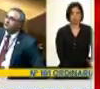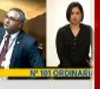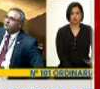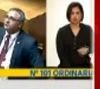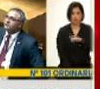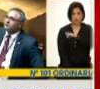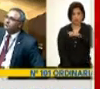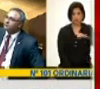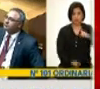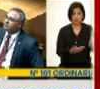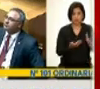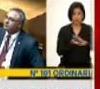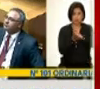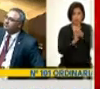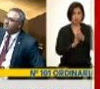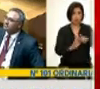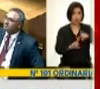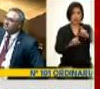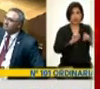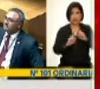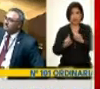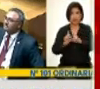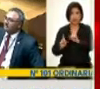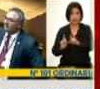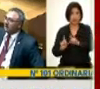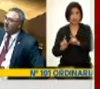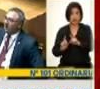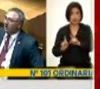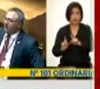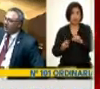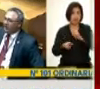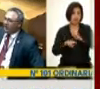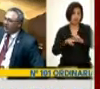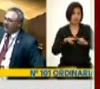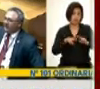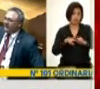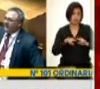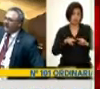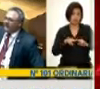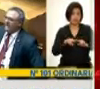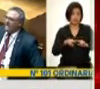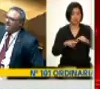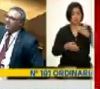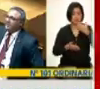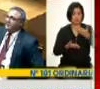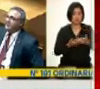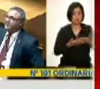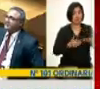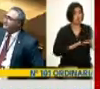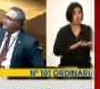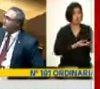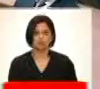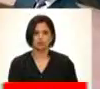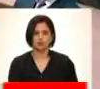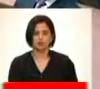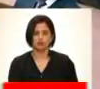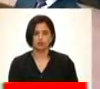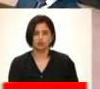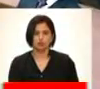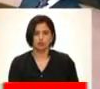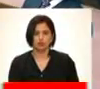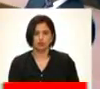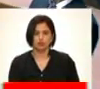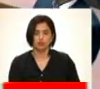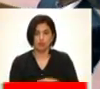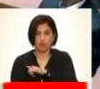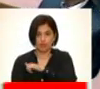Sobre la evaluación de la estrategia de prórroga del estado de excepción se refirió el senador David Sandoval.